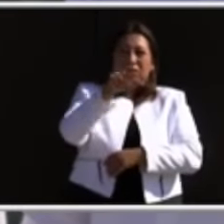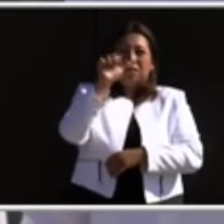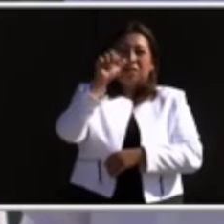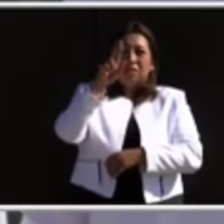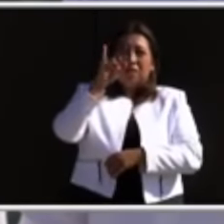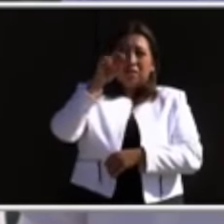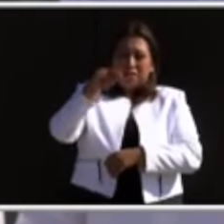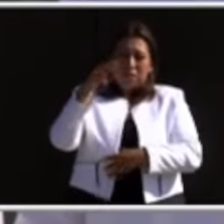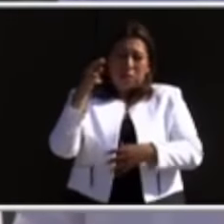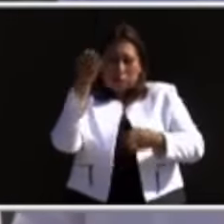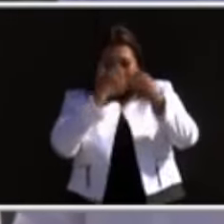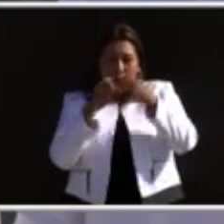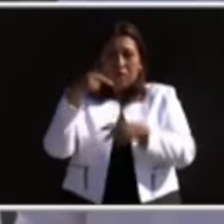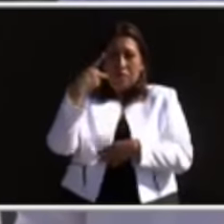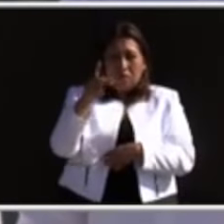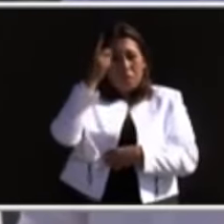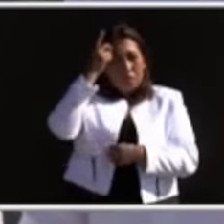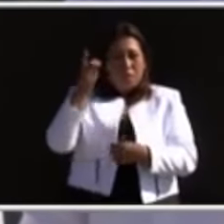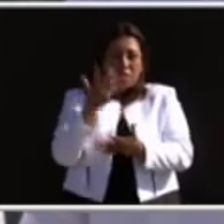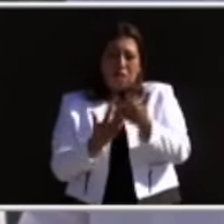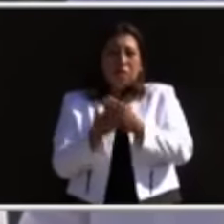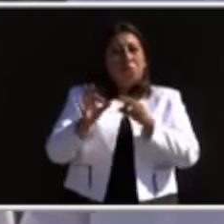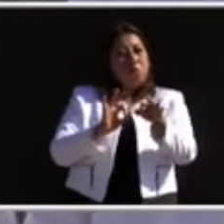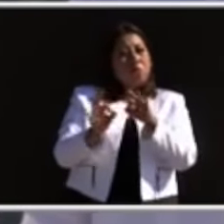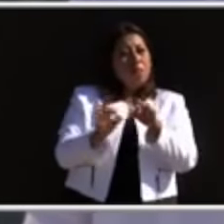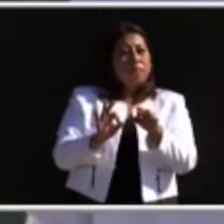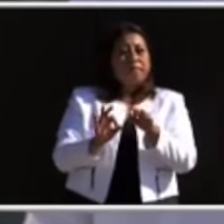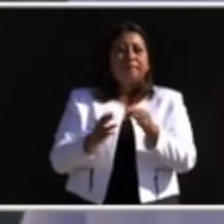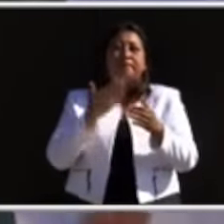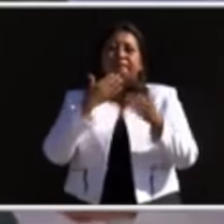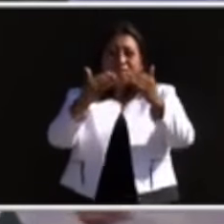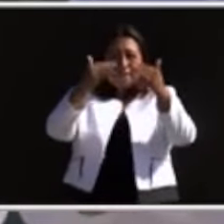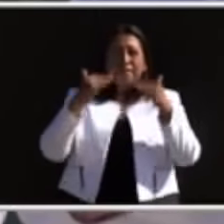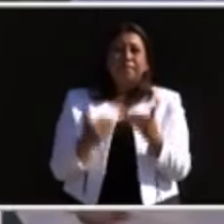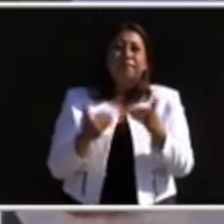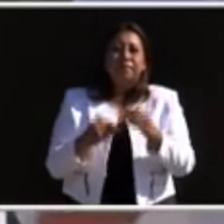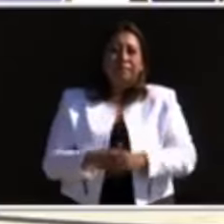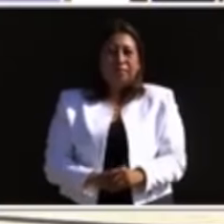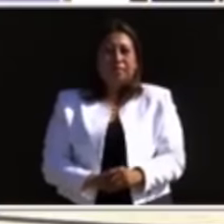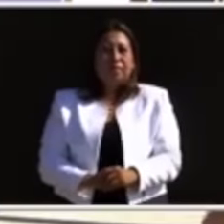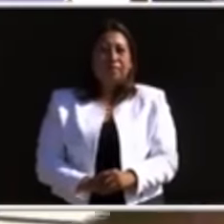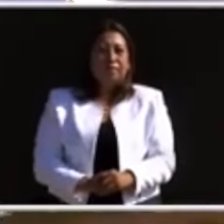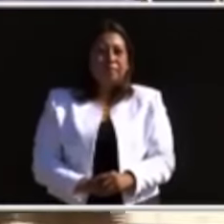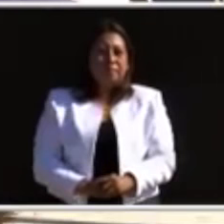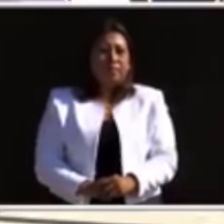Elías Azad Danini será el Coordinador General de Comunicación Social.